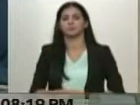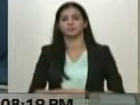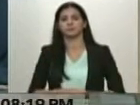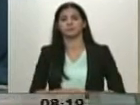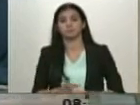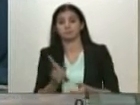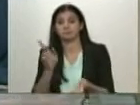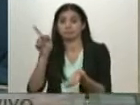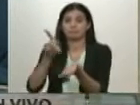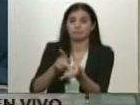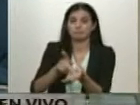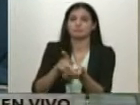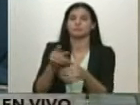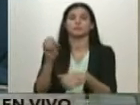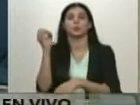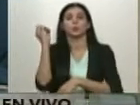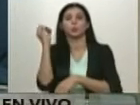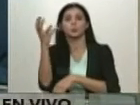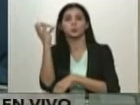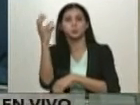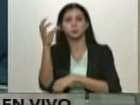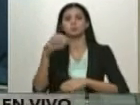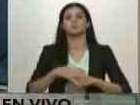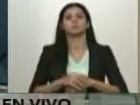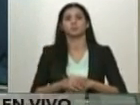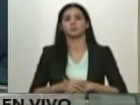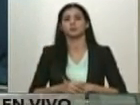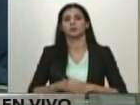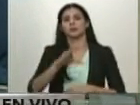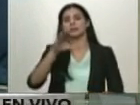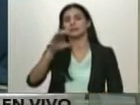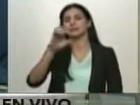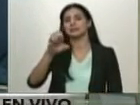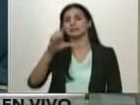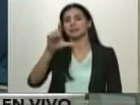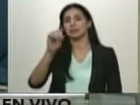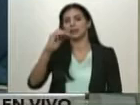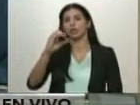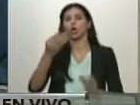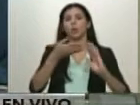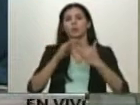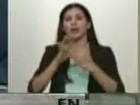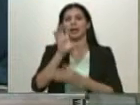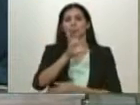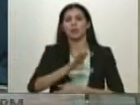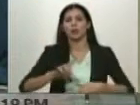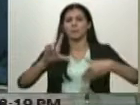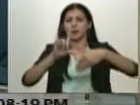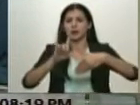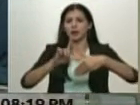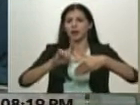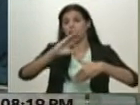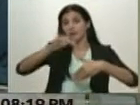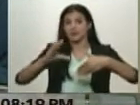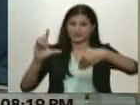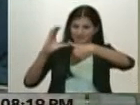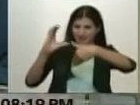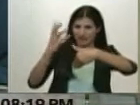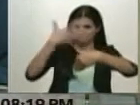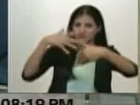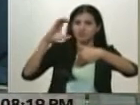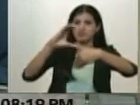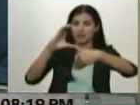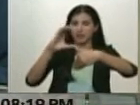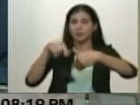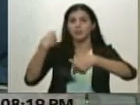en la cumbre de la Comunidad de Estados Latinoamericanos y Caribeños. Mañana vamos a estar compartiendo